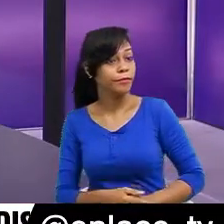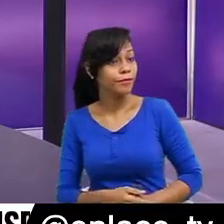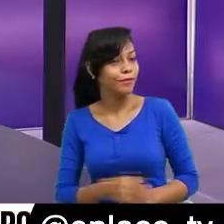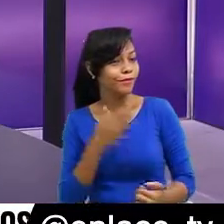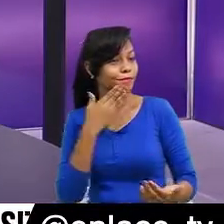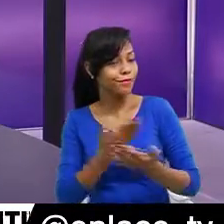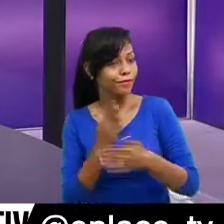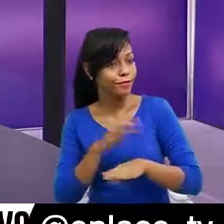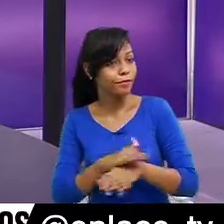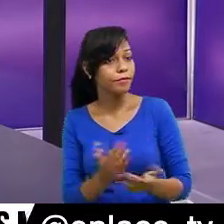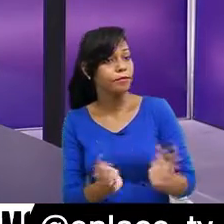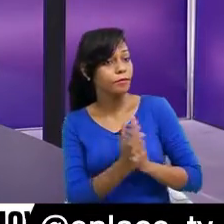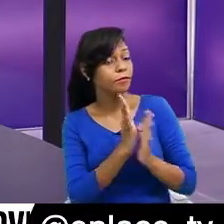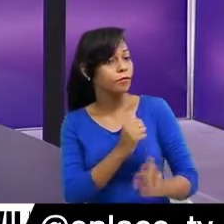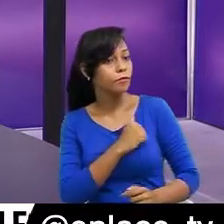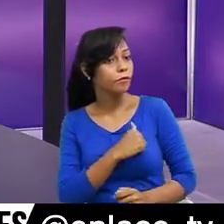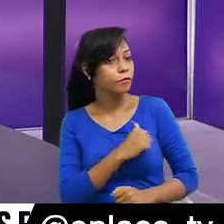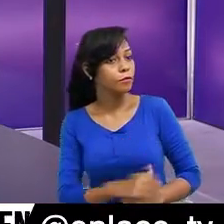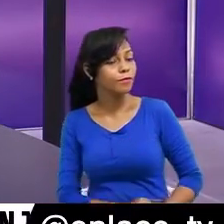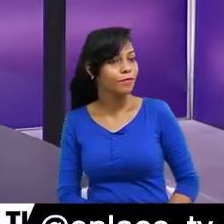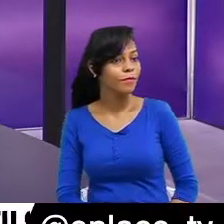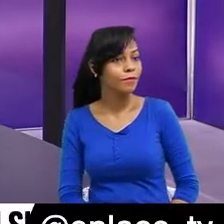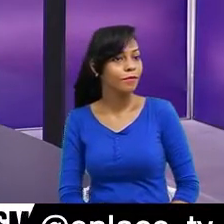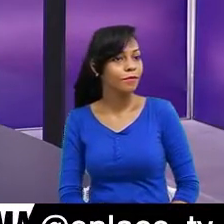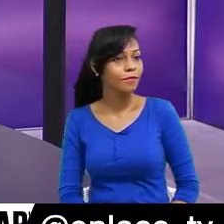desde el lugar de la noticia. Pedro, muy buenos días.